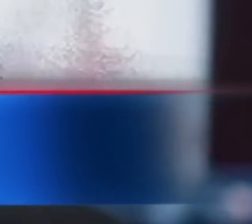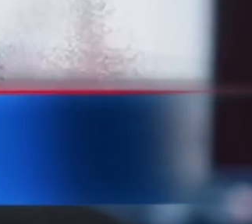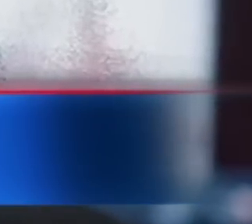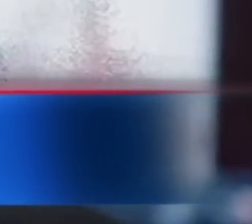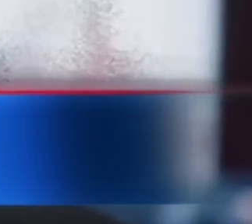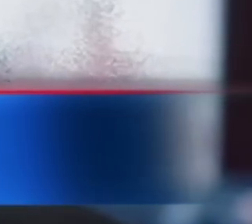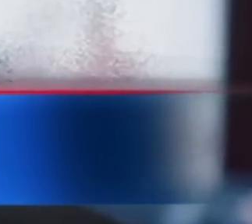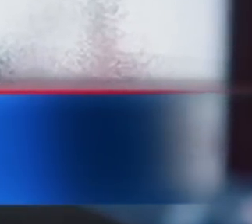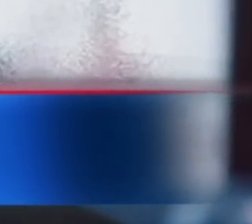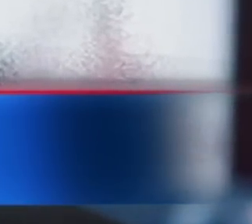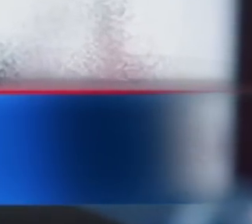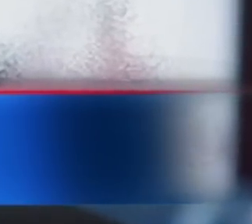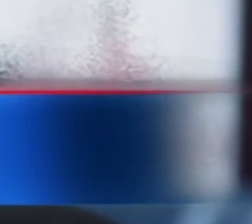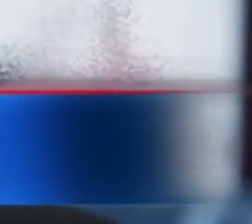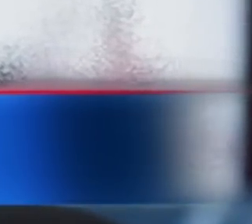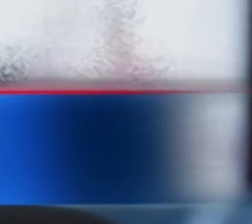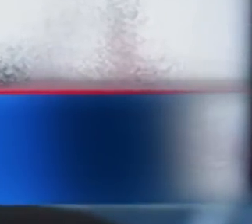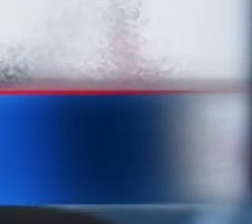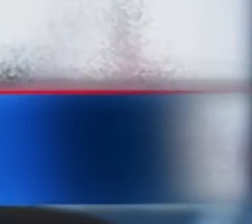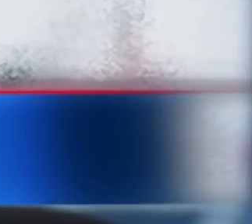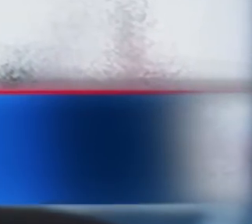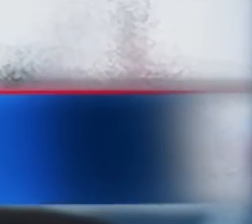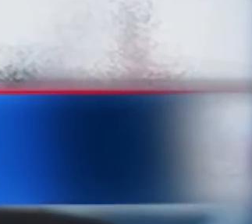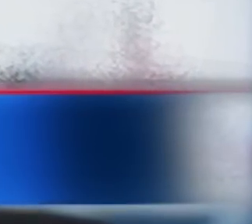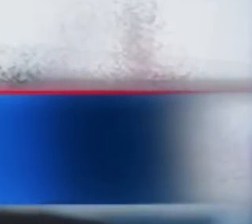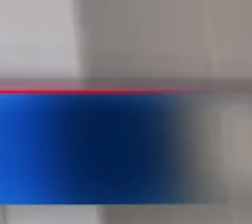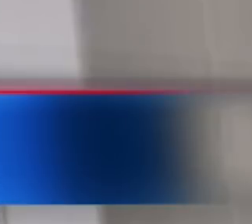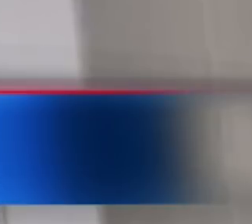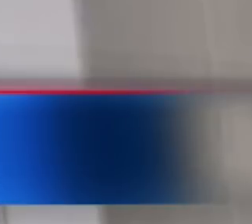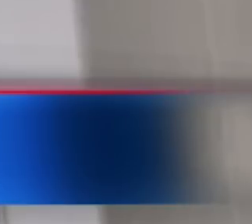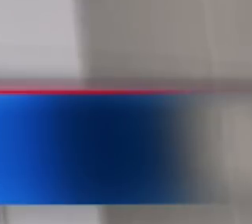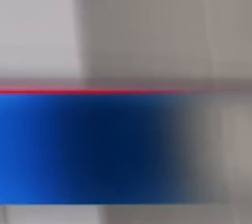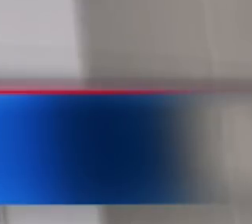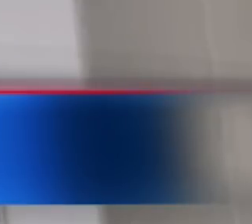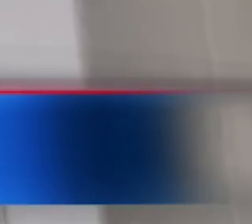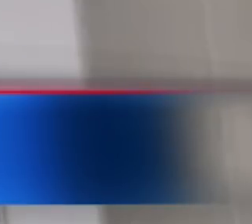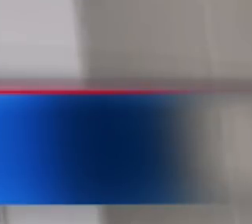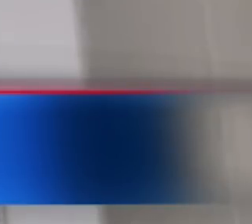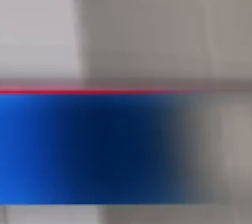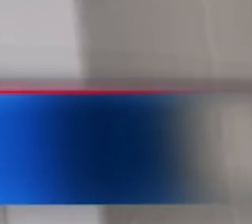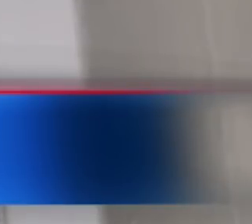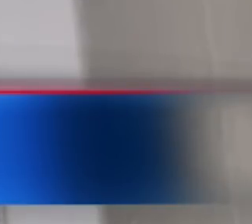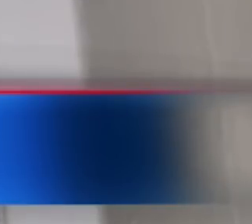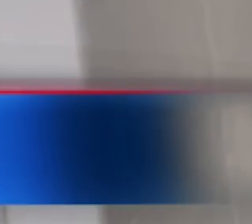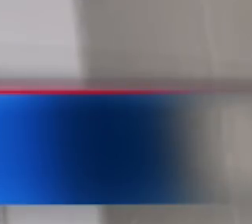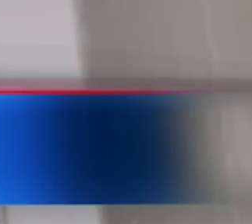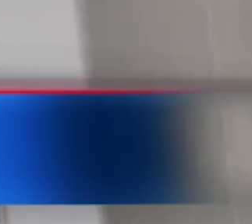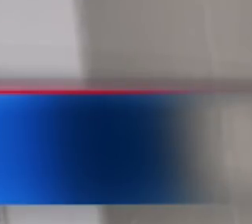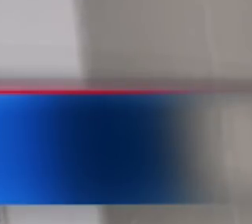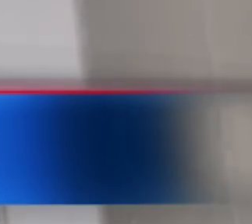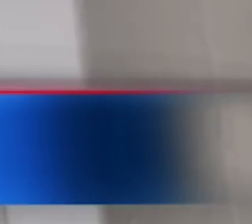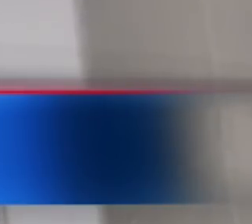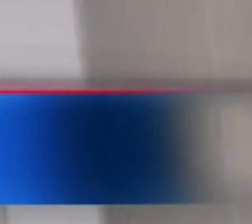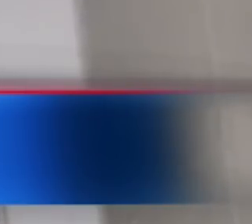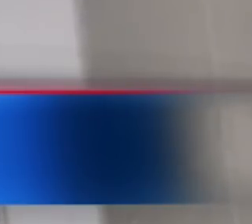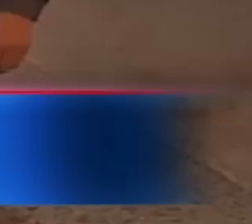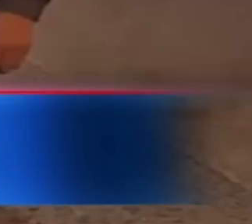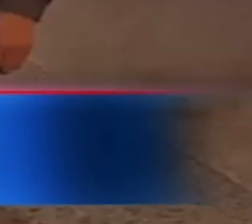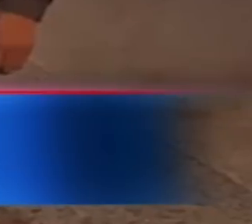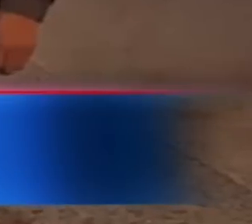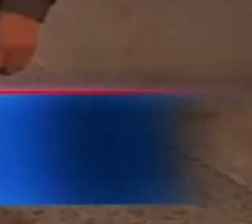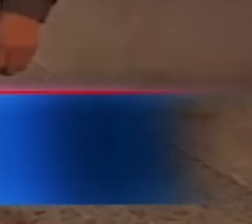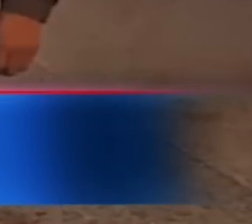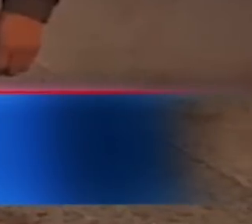control, verificar qué está haciendo el menor de edad, los niños, con esta, como es fácil, ¿no?, acceder mediante celulares o cualquier otro tipo de